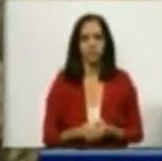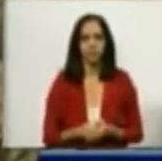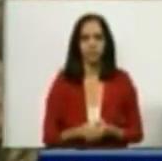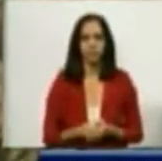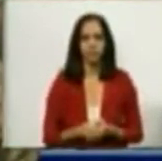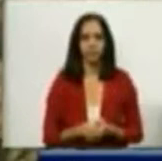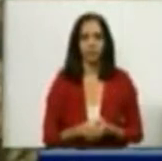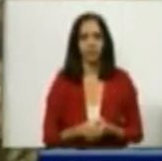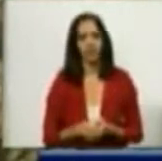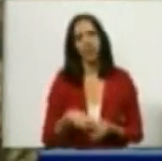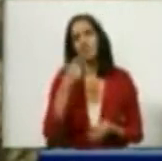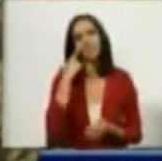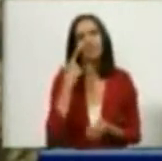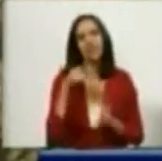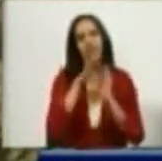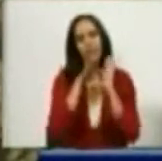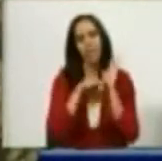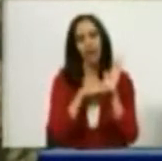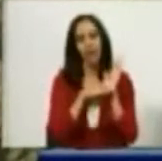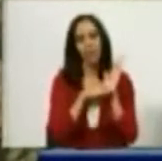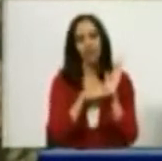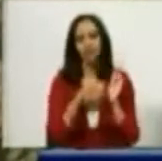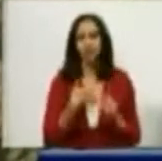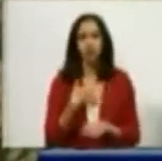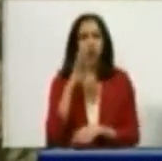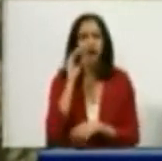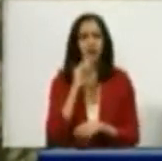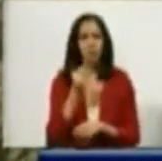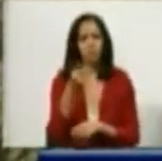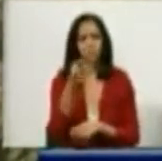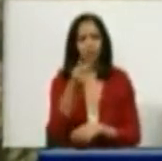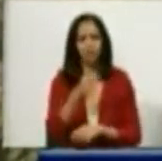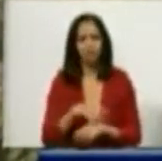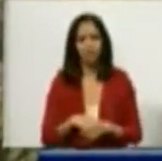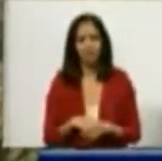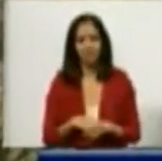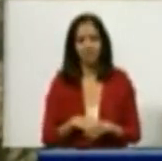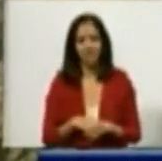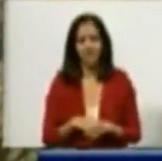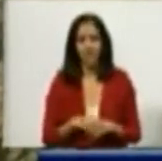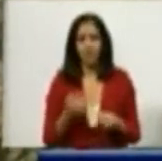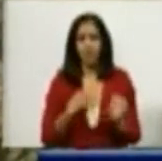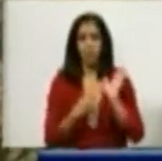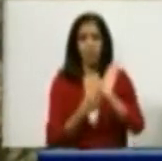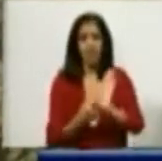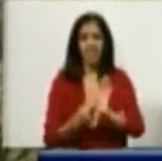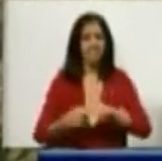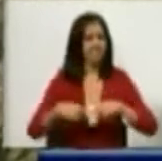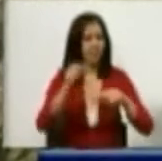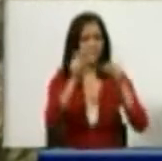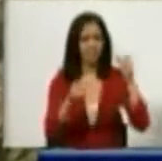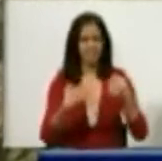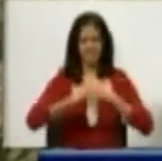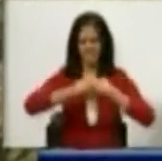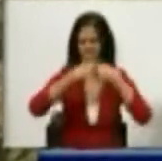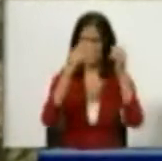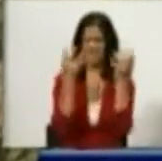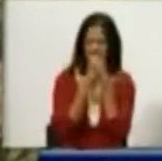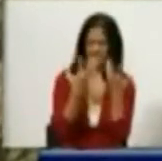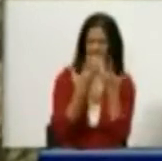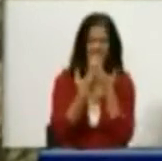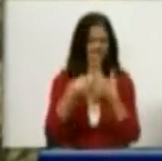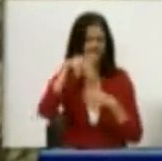piense que este programa yo ni hablo uno lo que hace es poner esa gente que se caigan a diente entre ellos